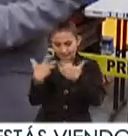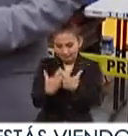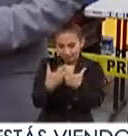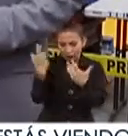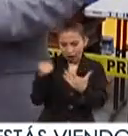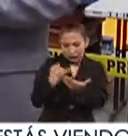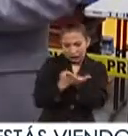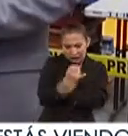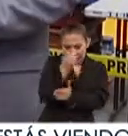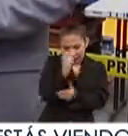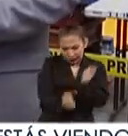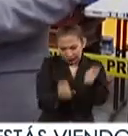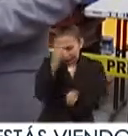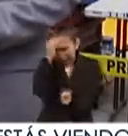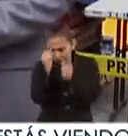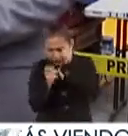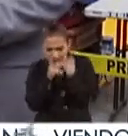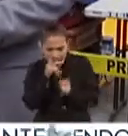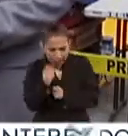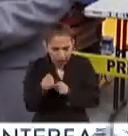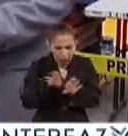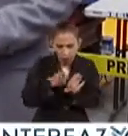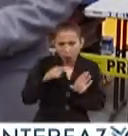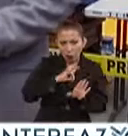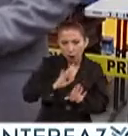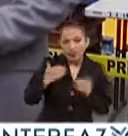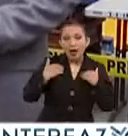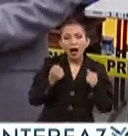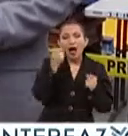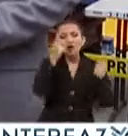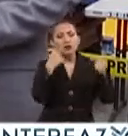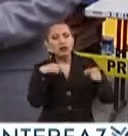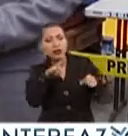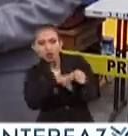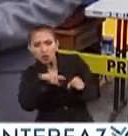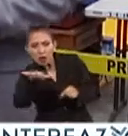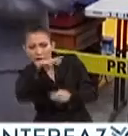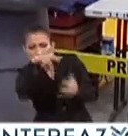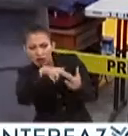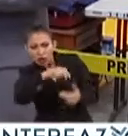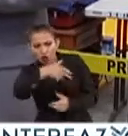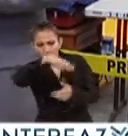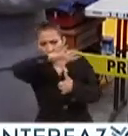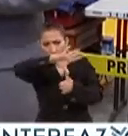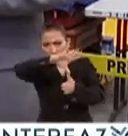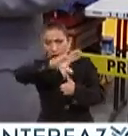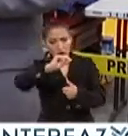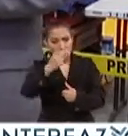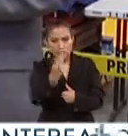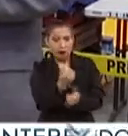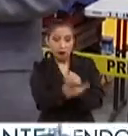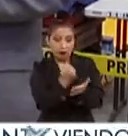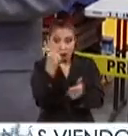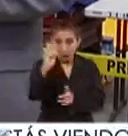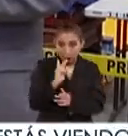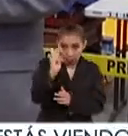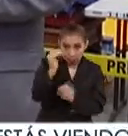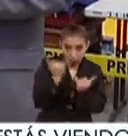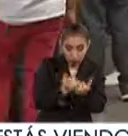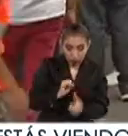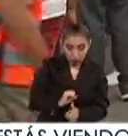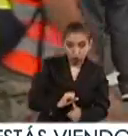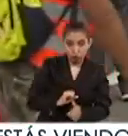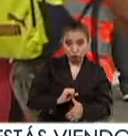las definiciones y los conceptos, la manera en que se pueden entender algunos fenómenos en la región norte no es necesariamente la misma que tiene el